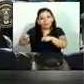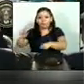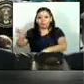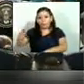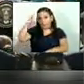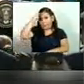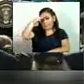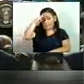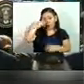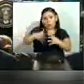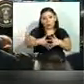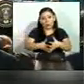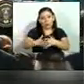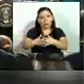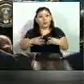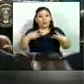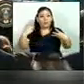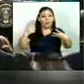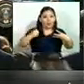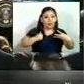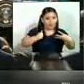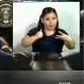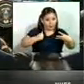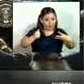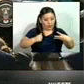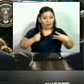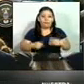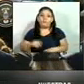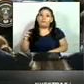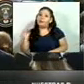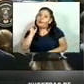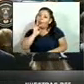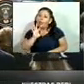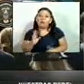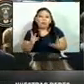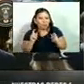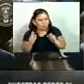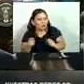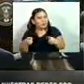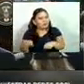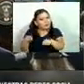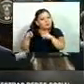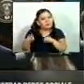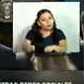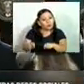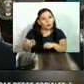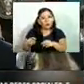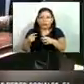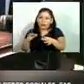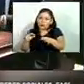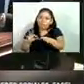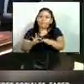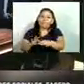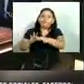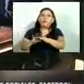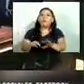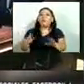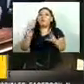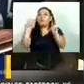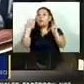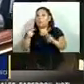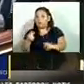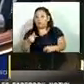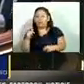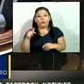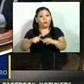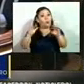Estados Unidos y Canadá ellos dijeron que este tratado permitirá que nuestra exitosa relación económica una de las más